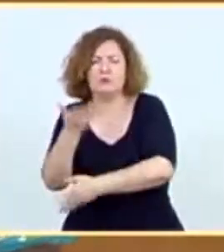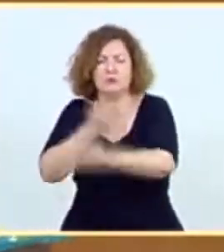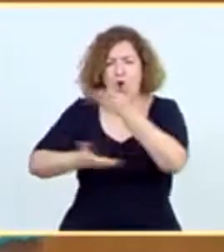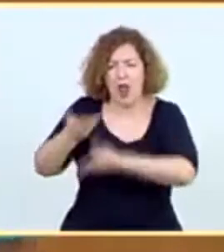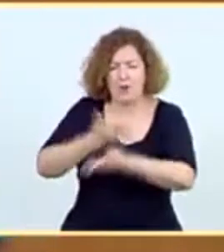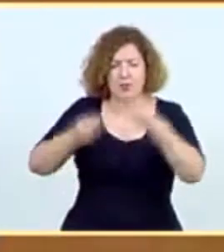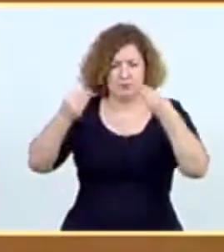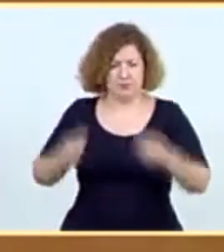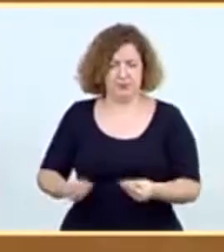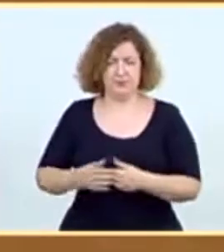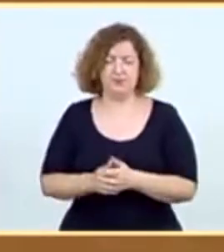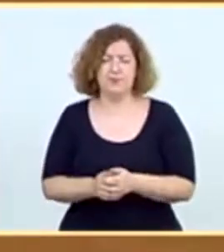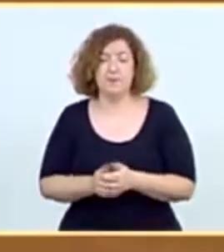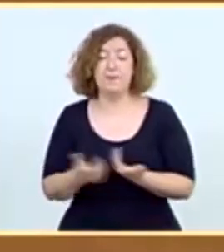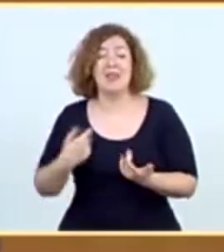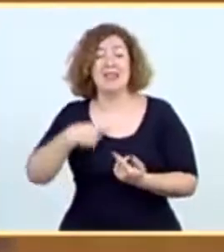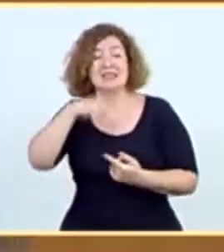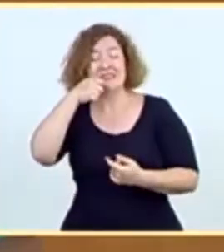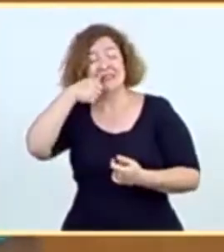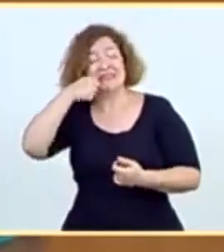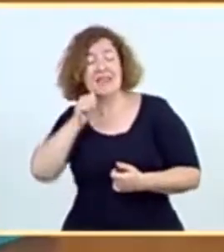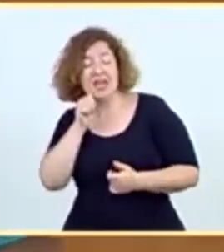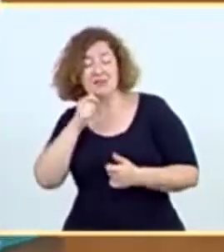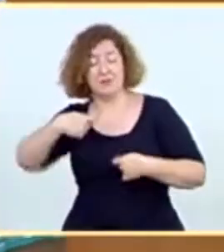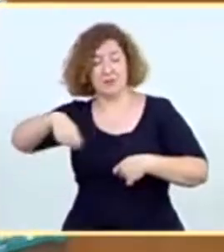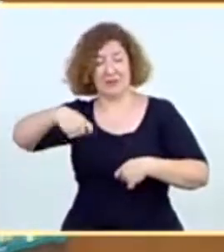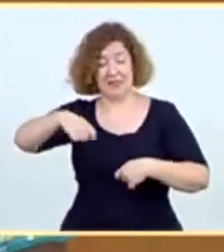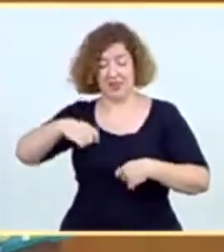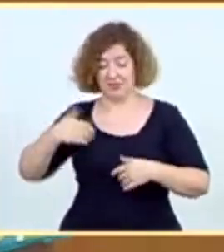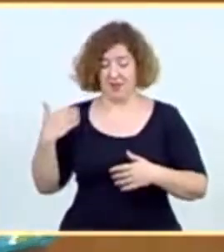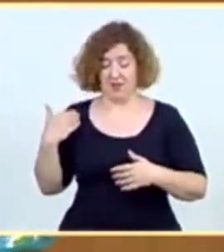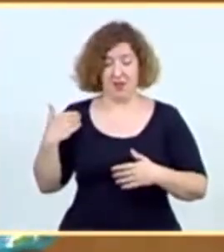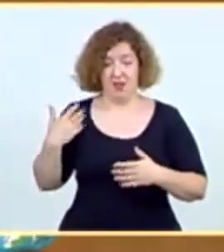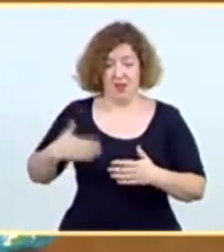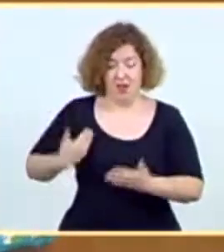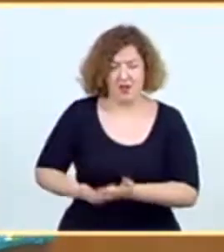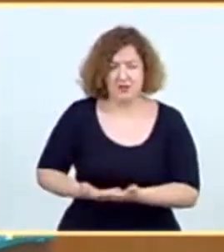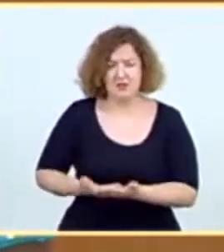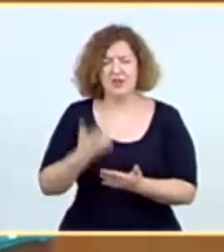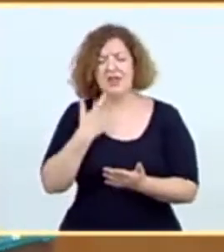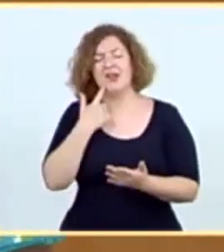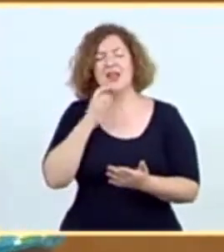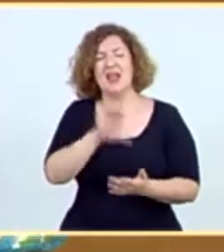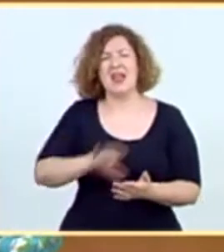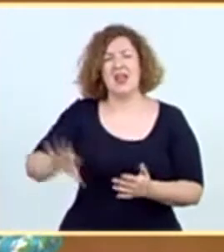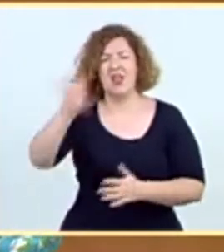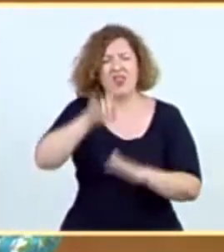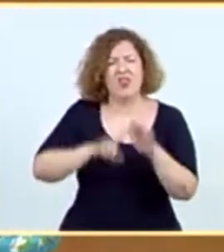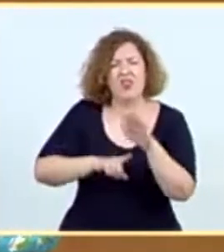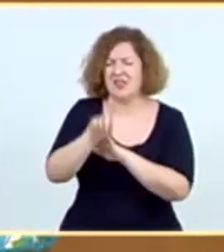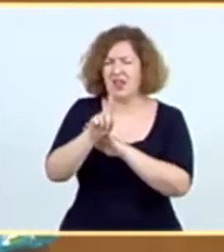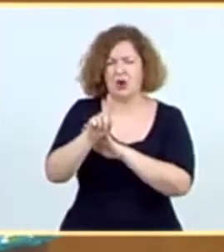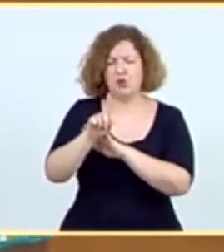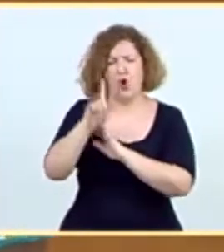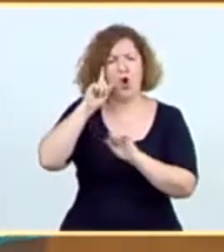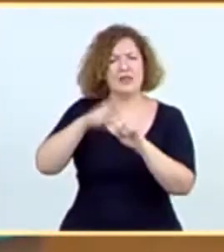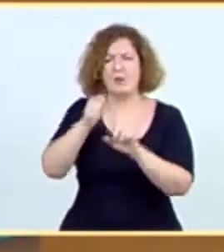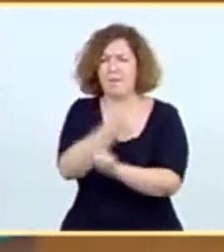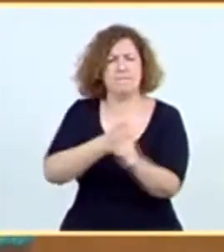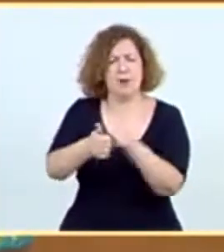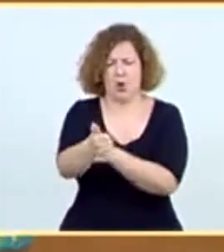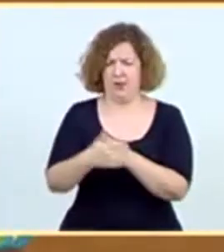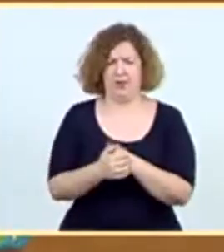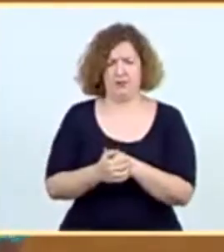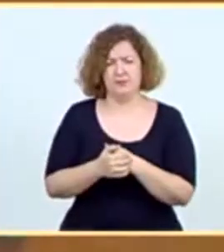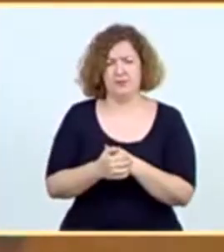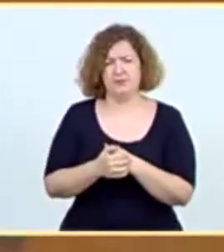recordarles, señoría, que desde que Pedro Sánchez es presidente del Gobierno de España, el desarrollo del Estado autonómico ha sido absolutamente prioritario. Y